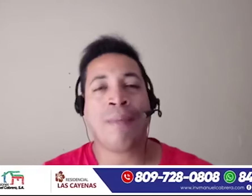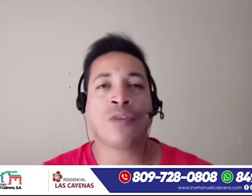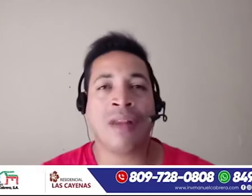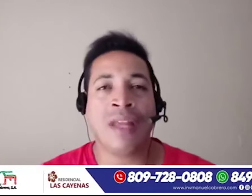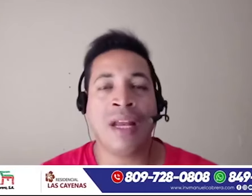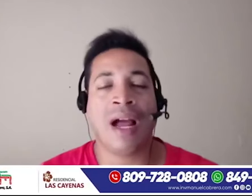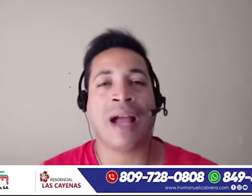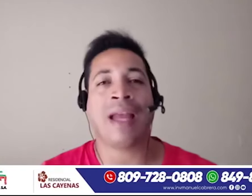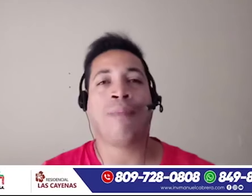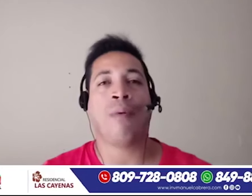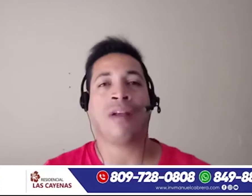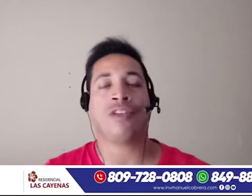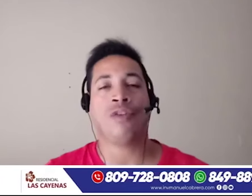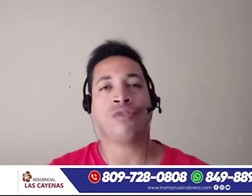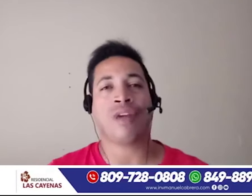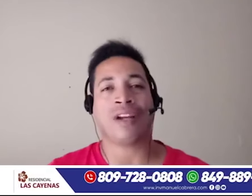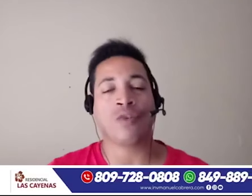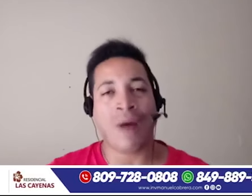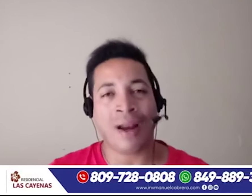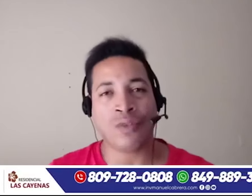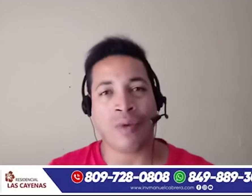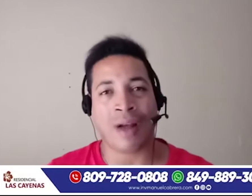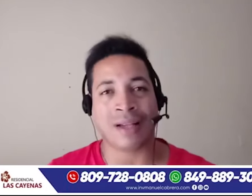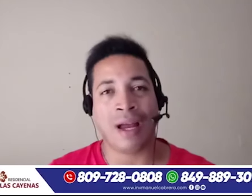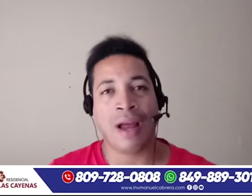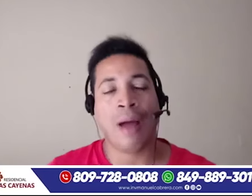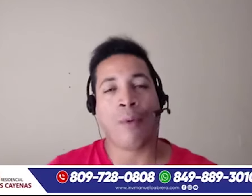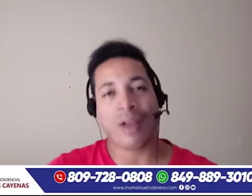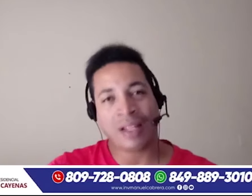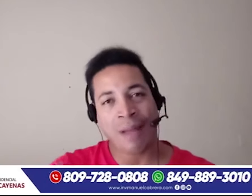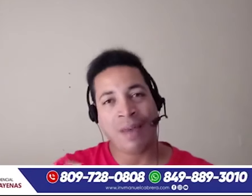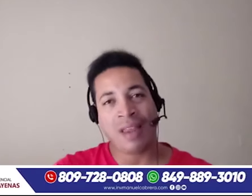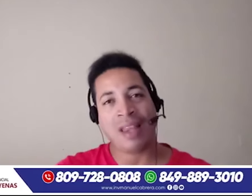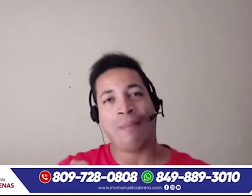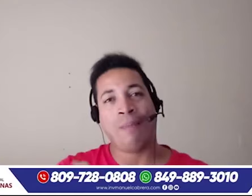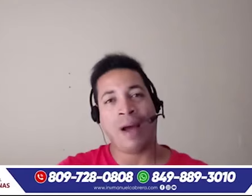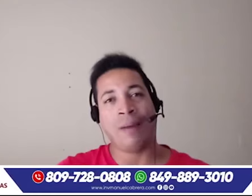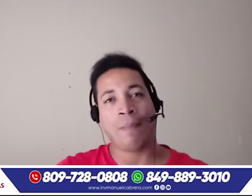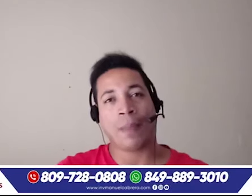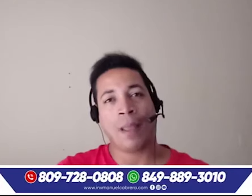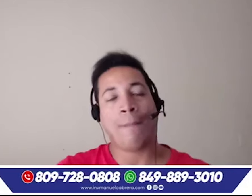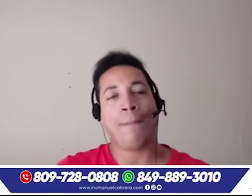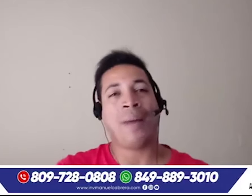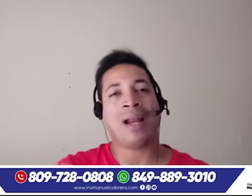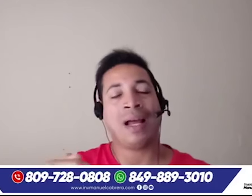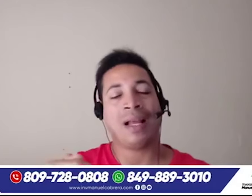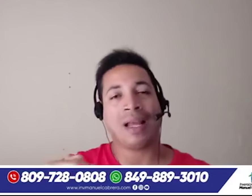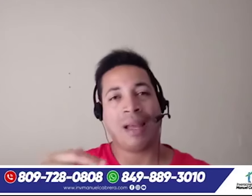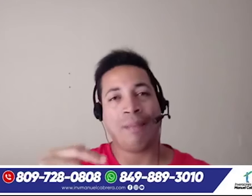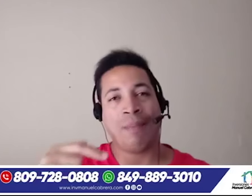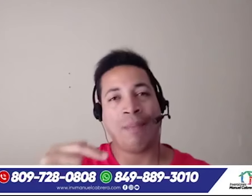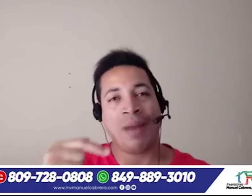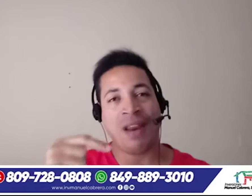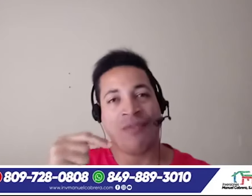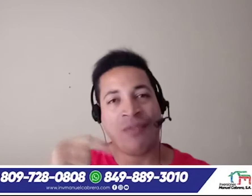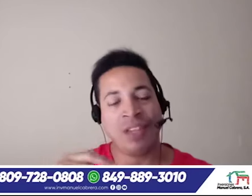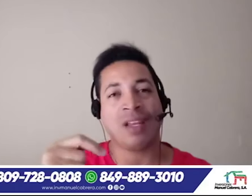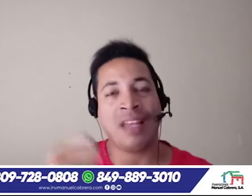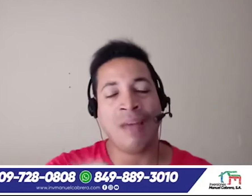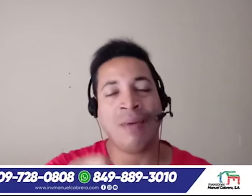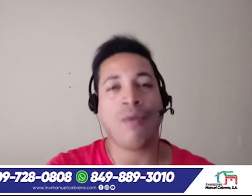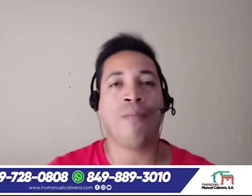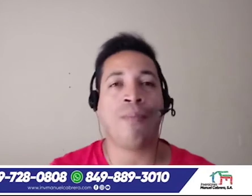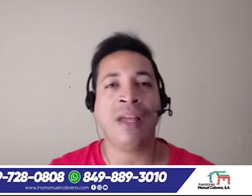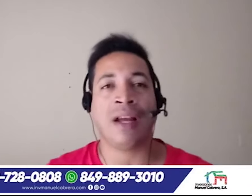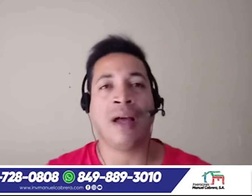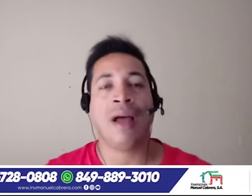de persuadir a que la población se resguarde en su casa, porque estas medidas van para beneficio de quienes